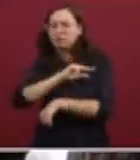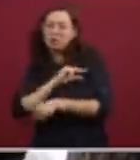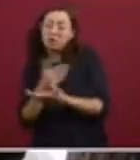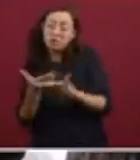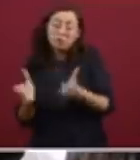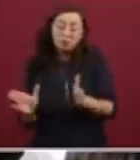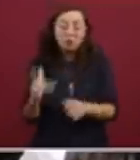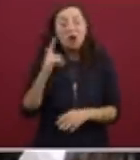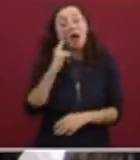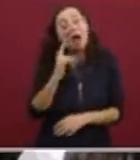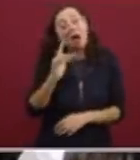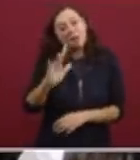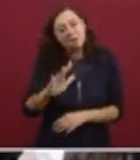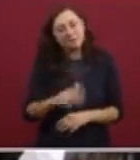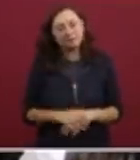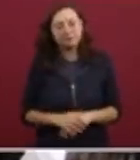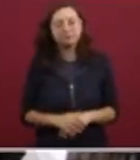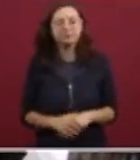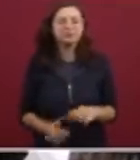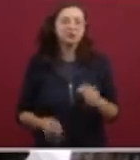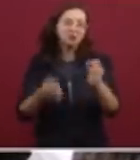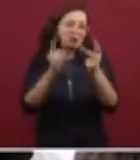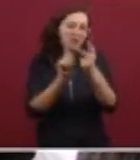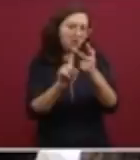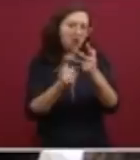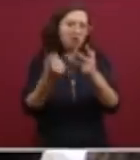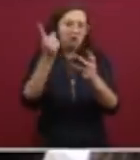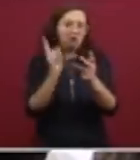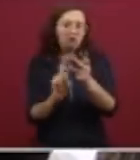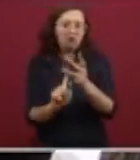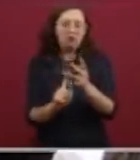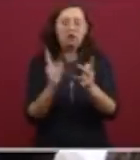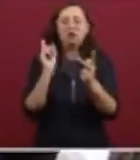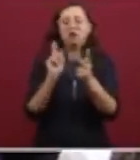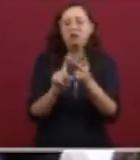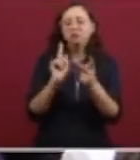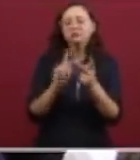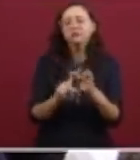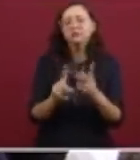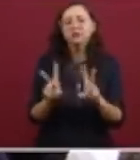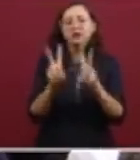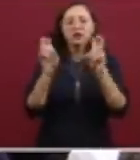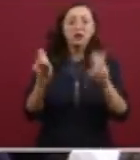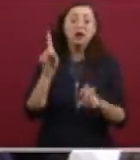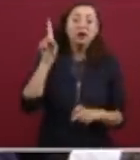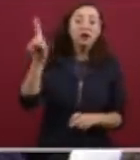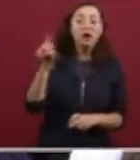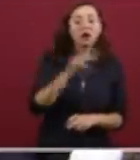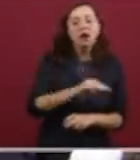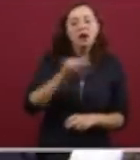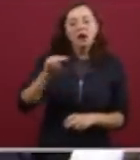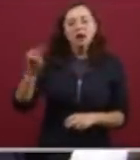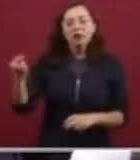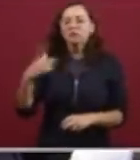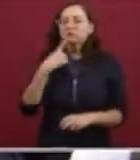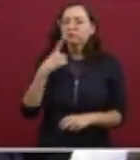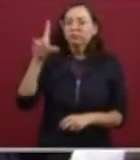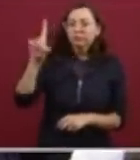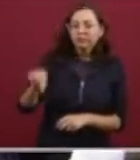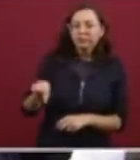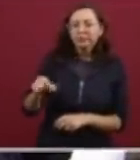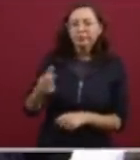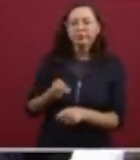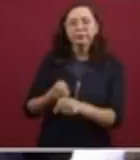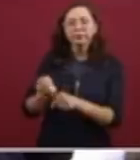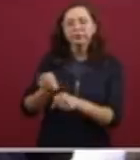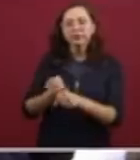dos temas que le quisiera consultar. Uno es este caso que se presentó en Michoacán por la humillación y el sometimiento